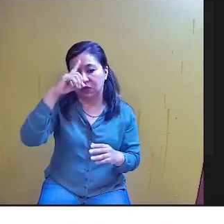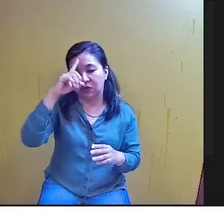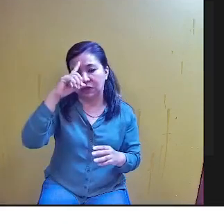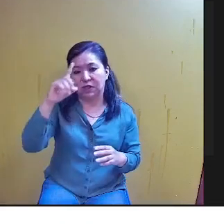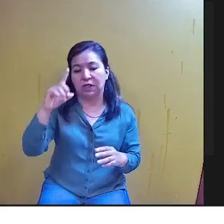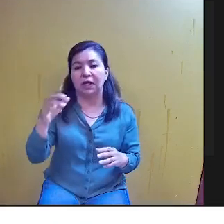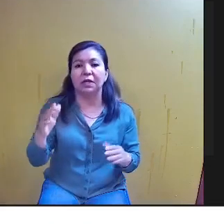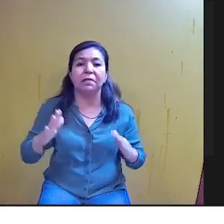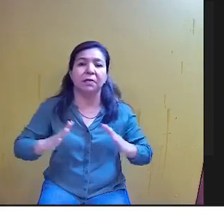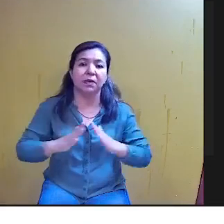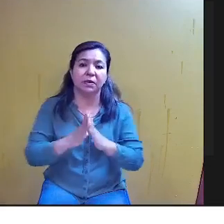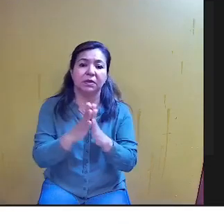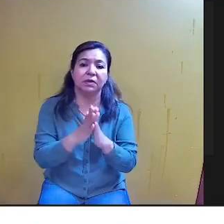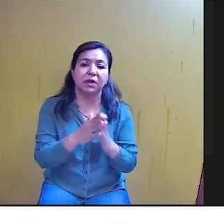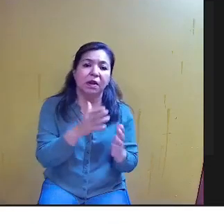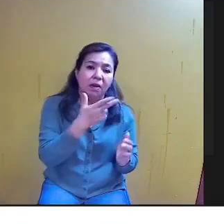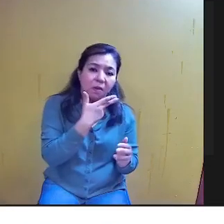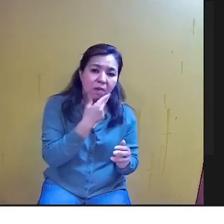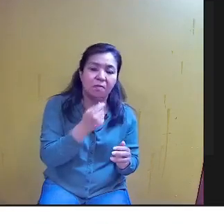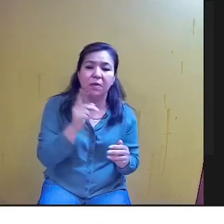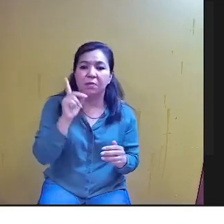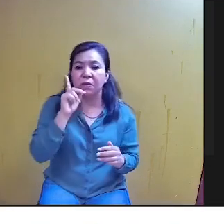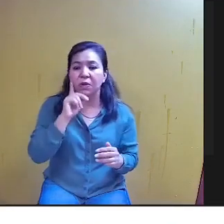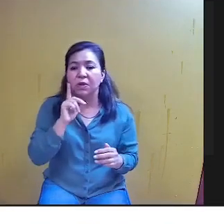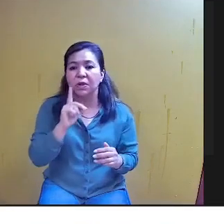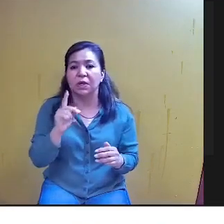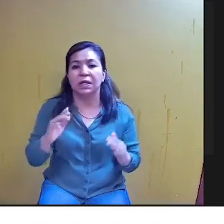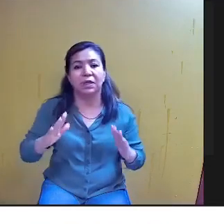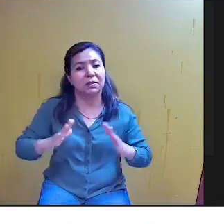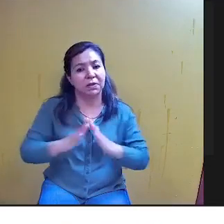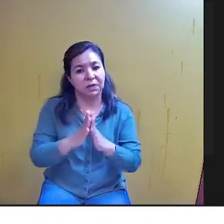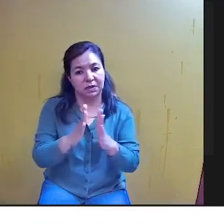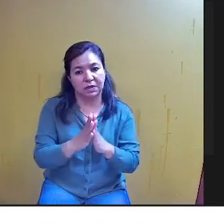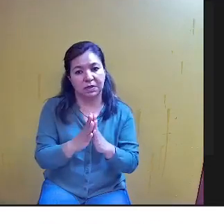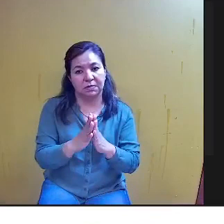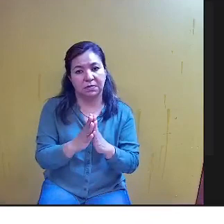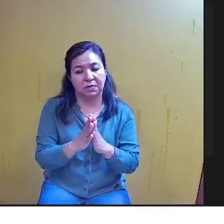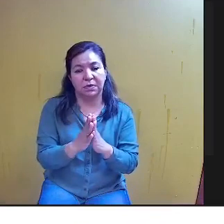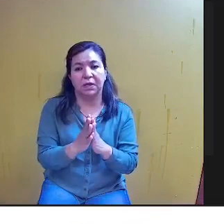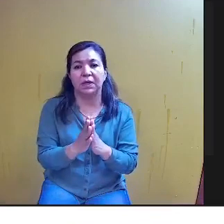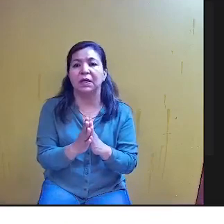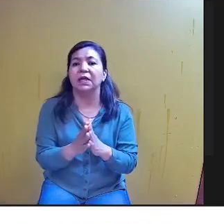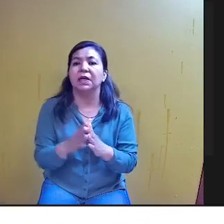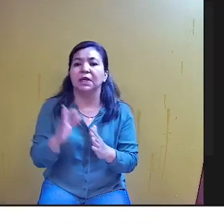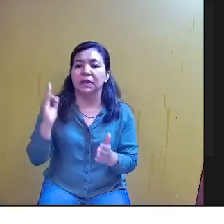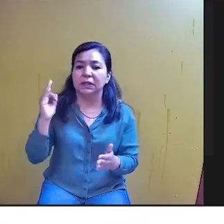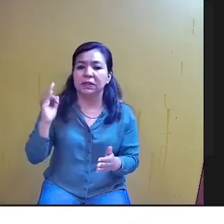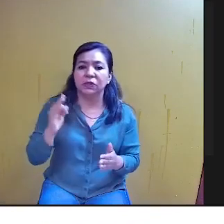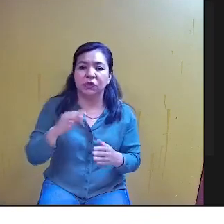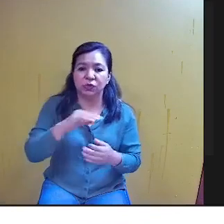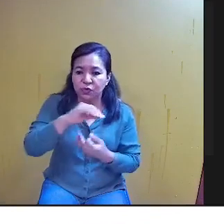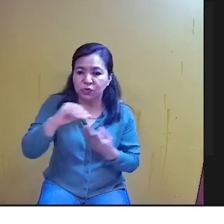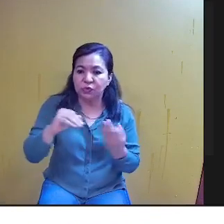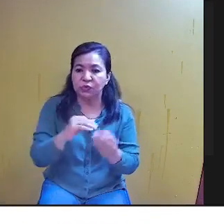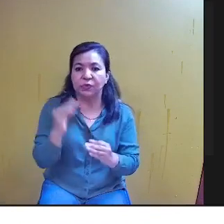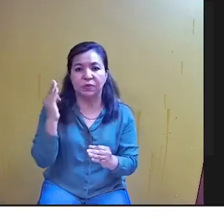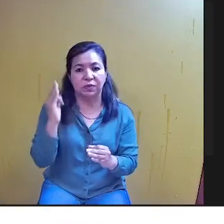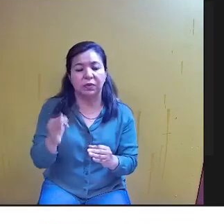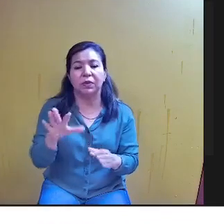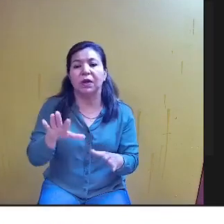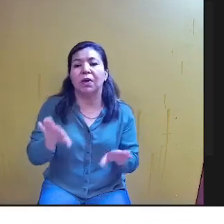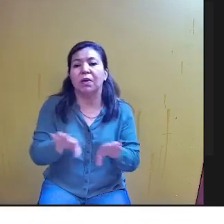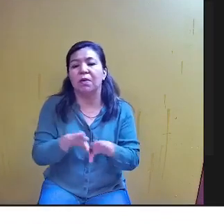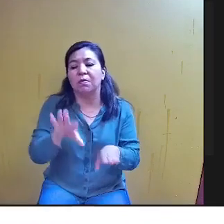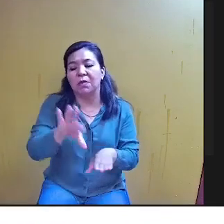mixto, lo que a la postre el acto generó su consumación de un modo irreparable, de conformidad con las distintas etapas del procedimiento de designación